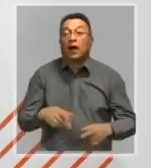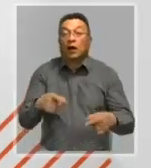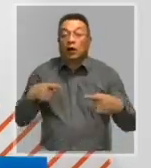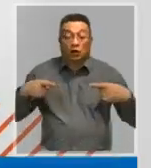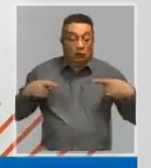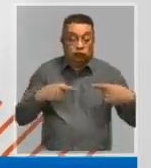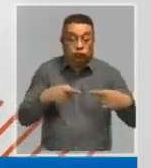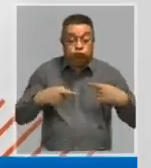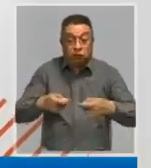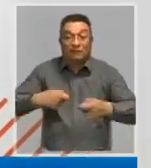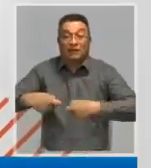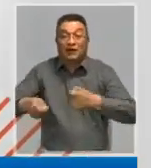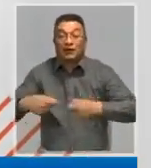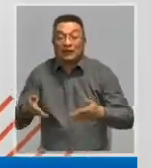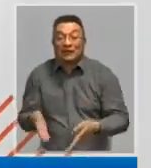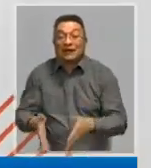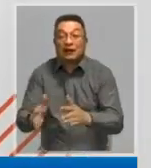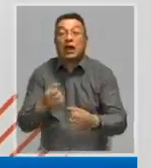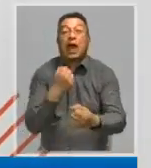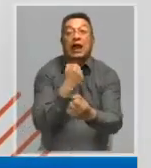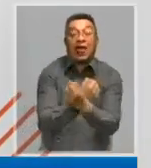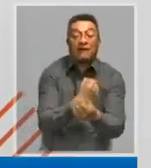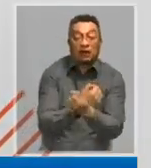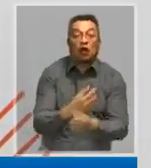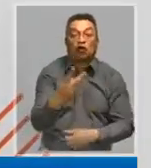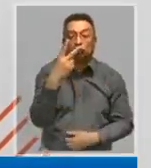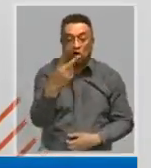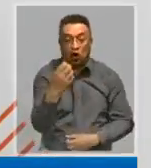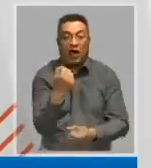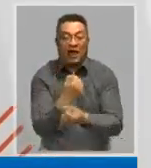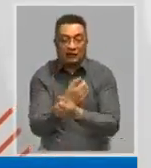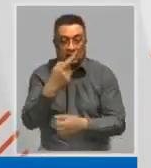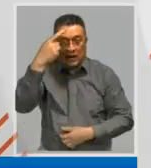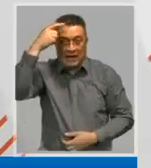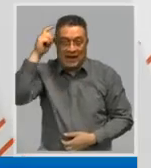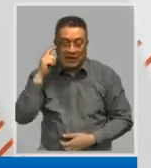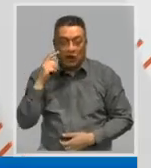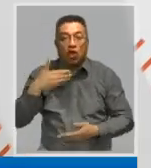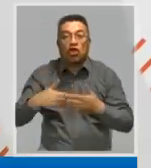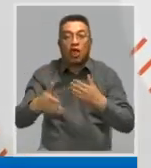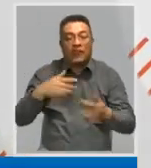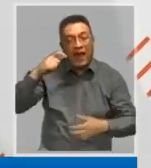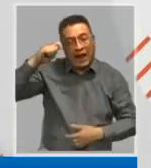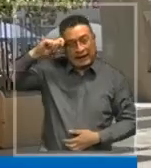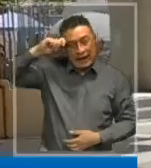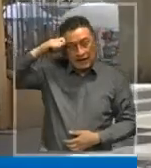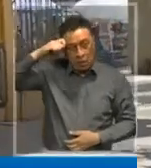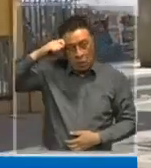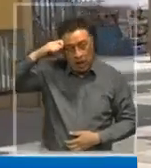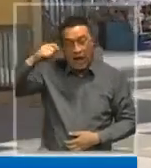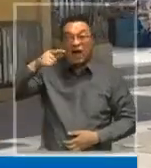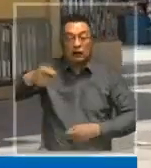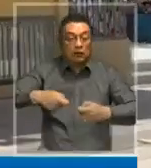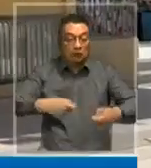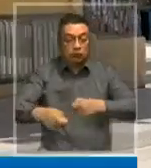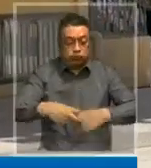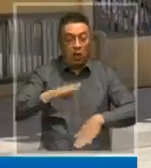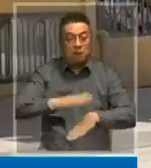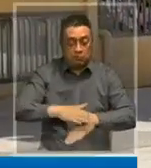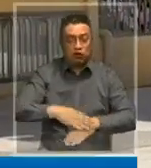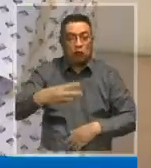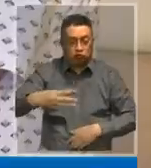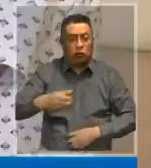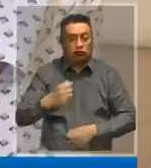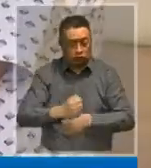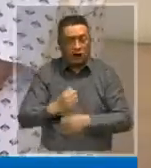enfrentamiento entre vendedores ambulantes y carabineros dejó a dos funcionarios heridos en Rancagua. Los comerciantes tienen permiso municipal para